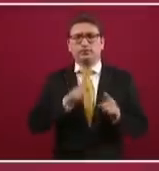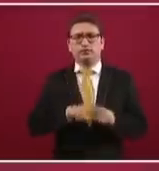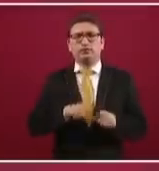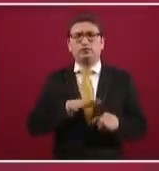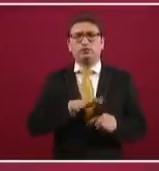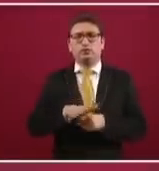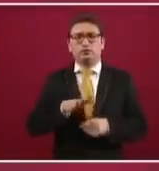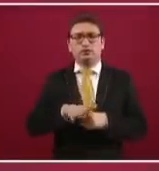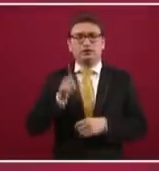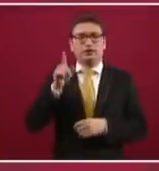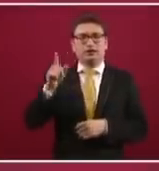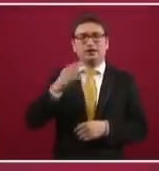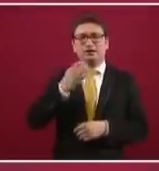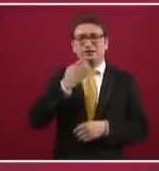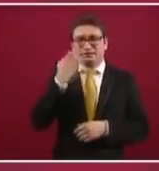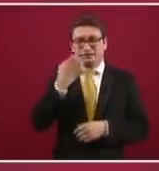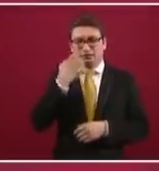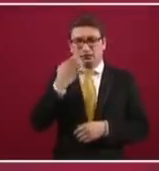una normal,